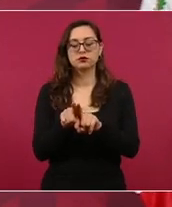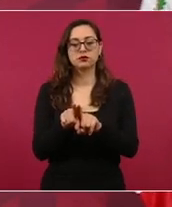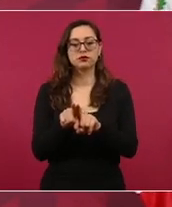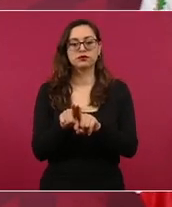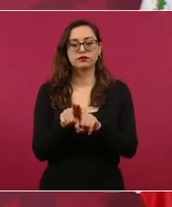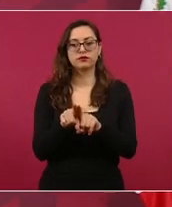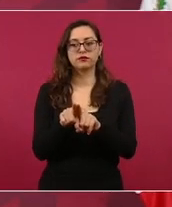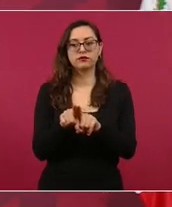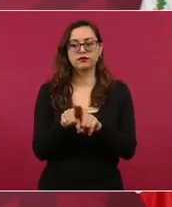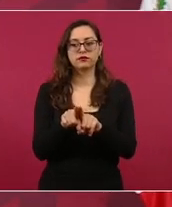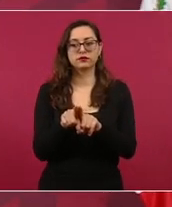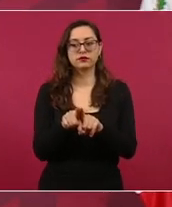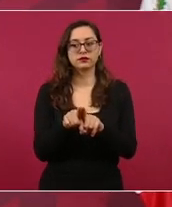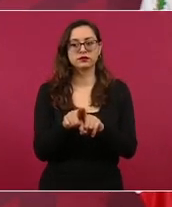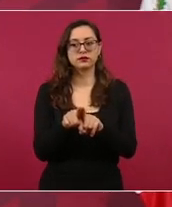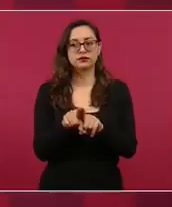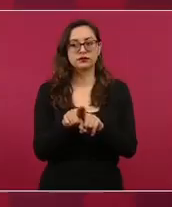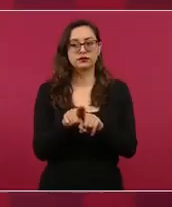la